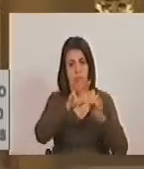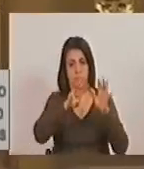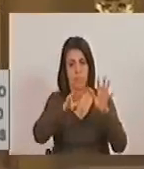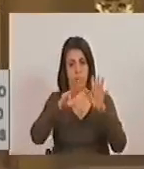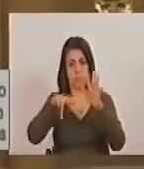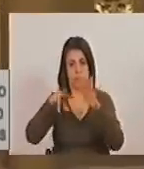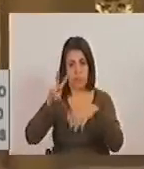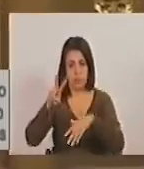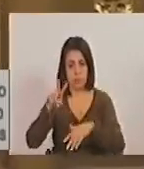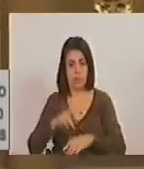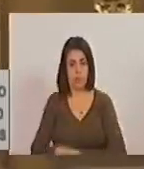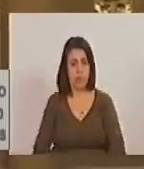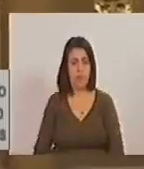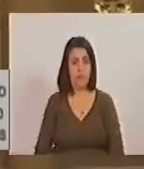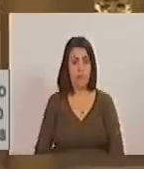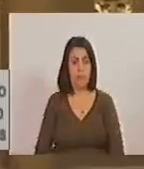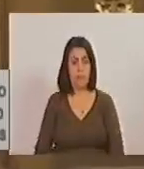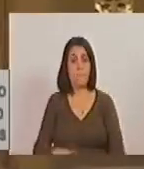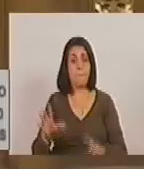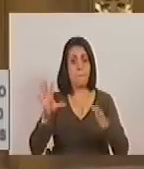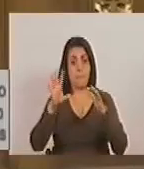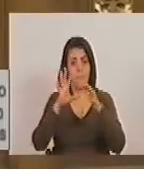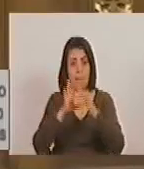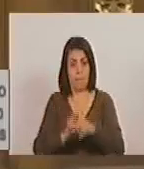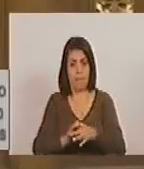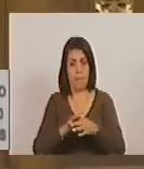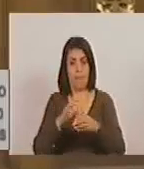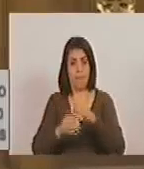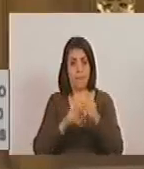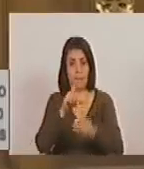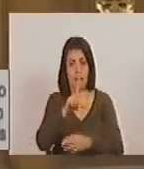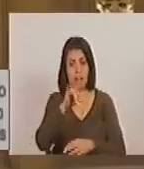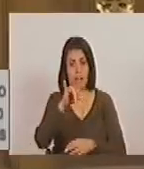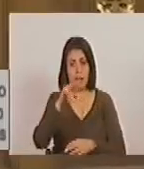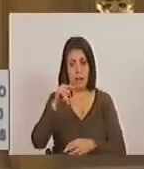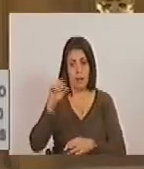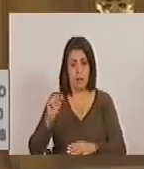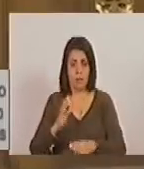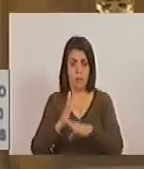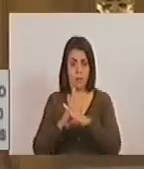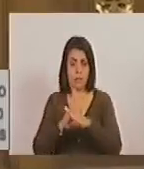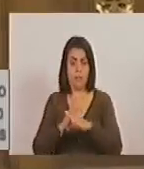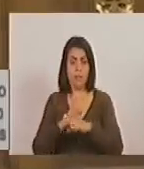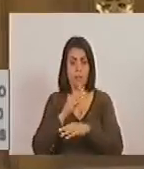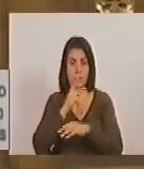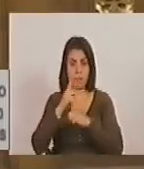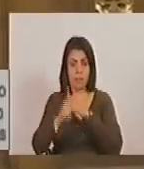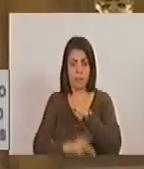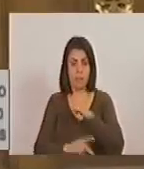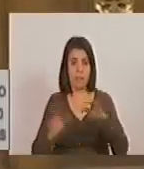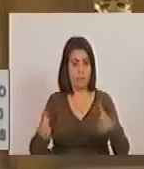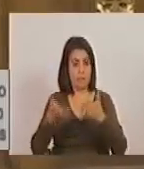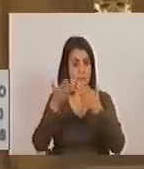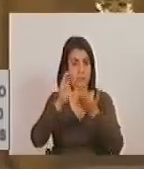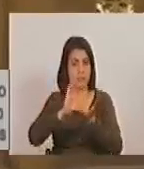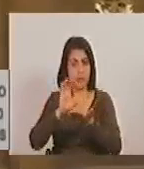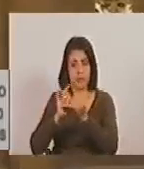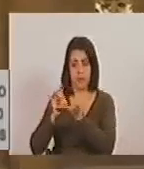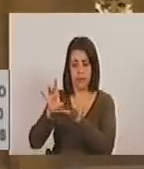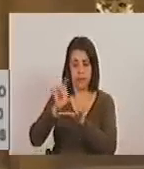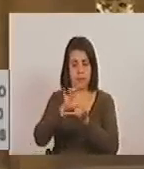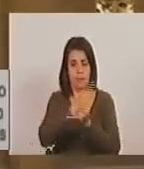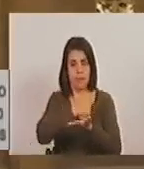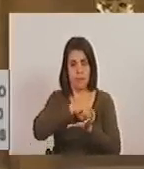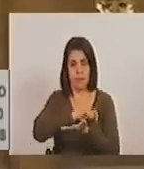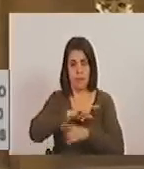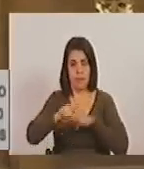querido Ángel, quien se unió posteriormente a Lino de Clemente para inutilizar el parque realista y expulsar de la ciudad a los españoles